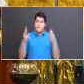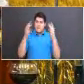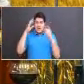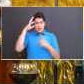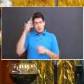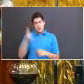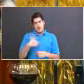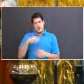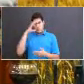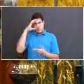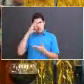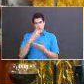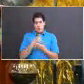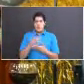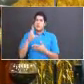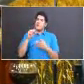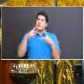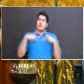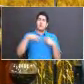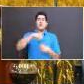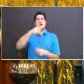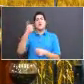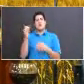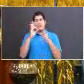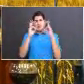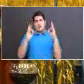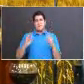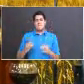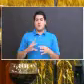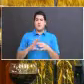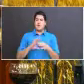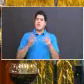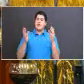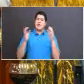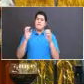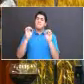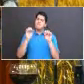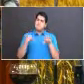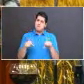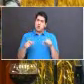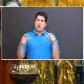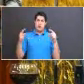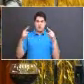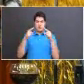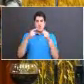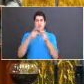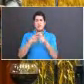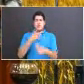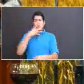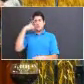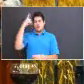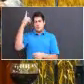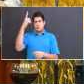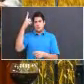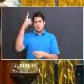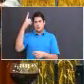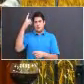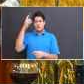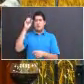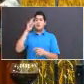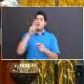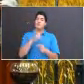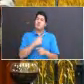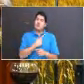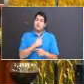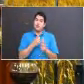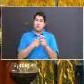creo que no hay otra forma de podernos contactar con Dios si no es a través del